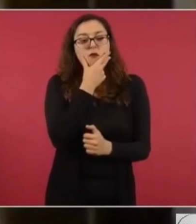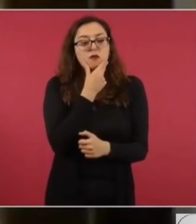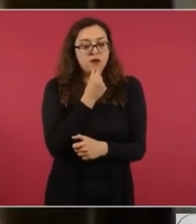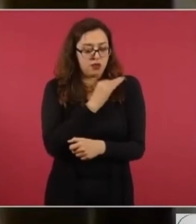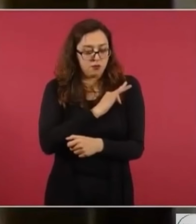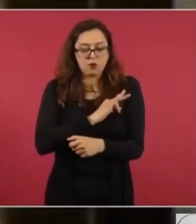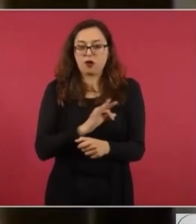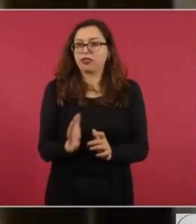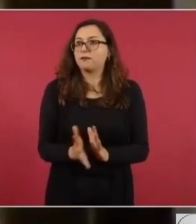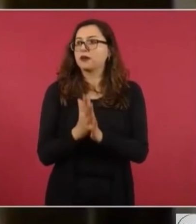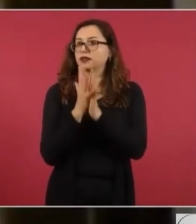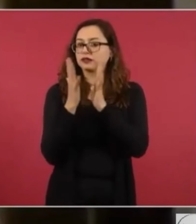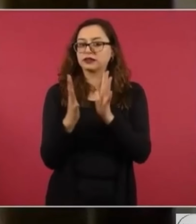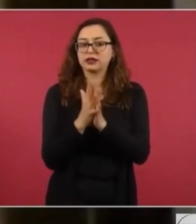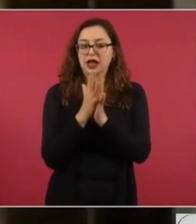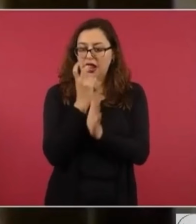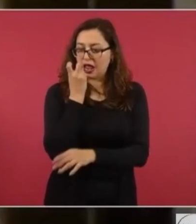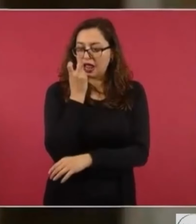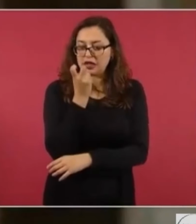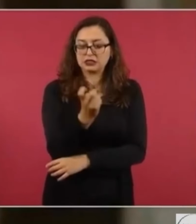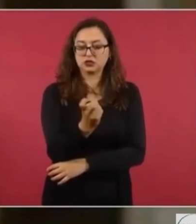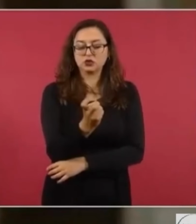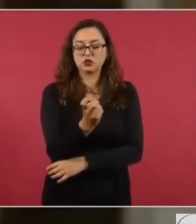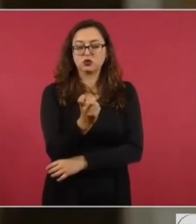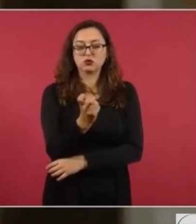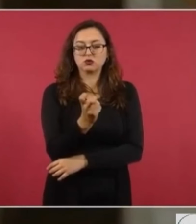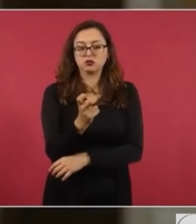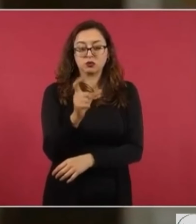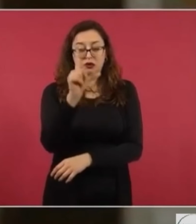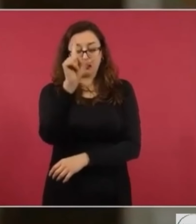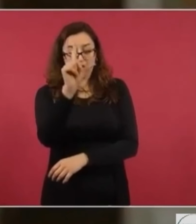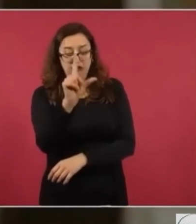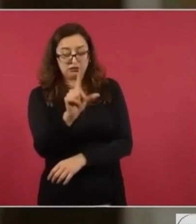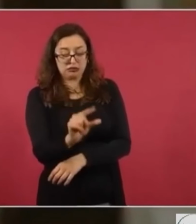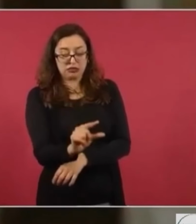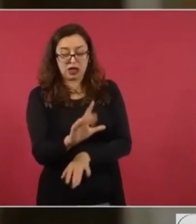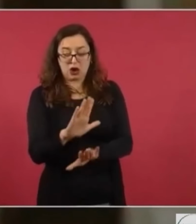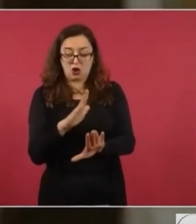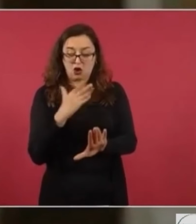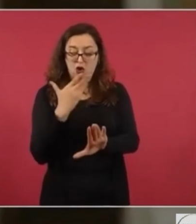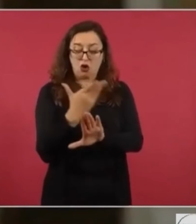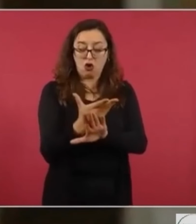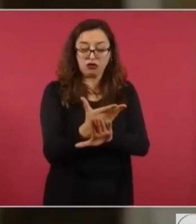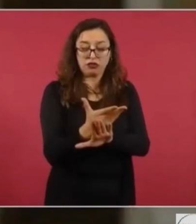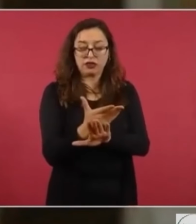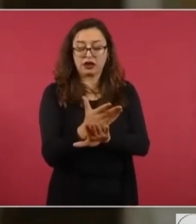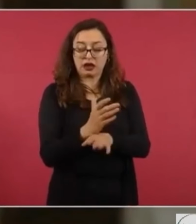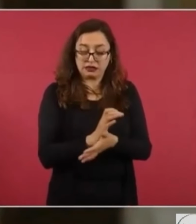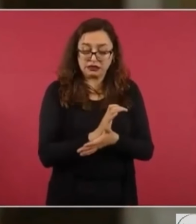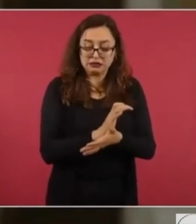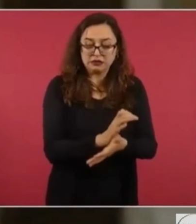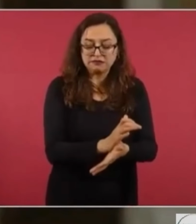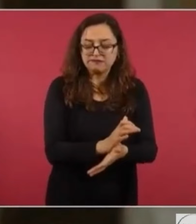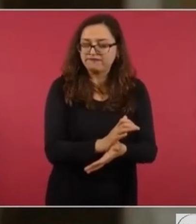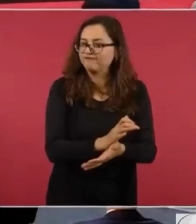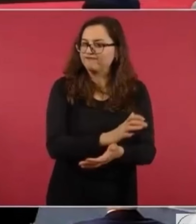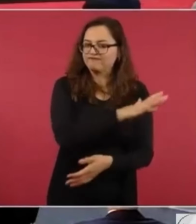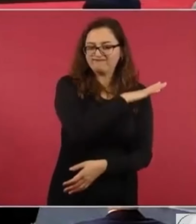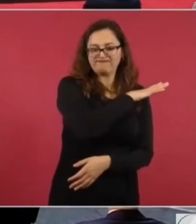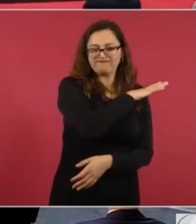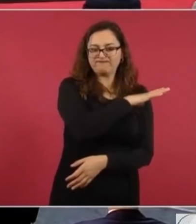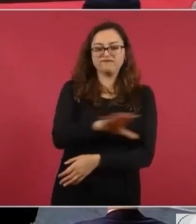fundamental, es intolerable cualquier degradación de la majestad humana. Por eso